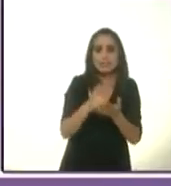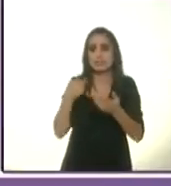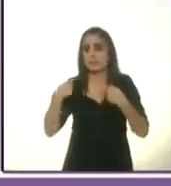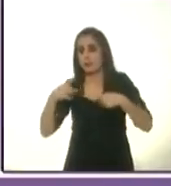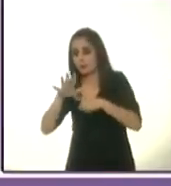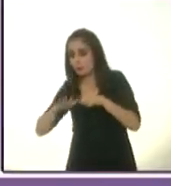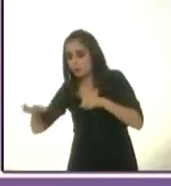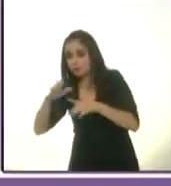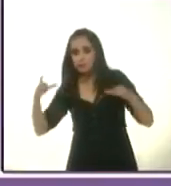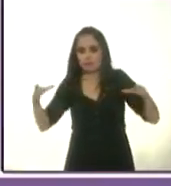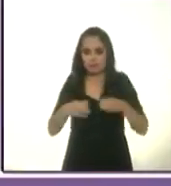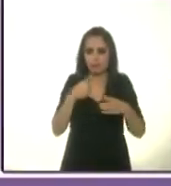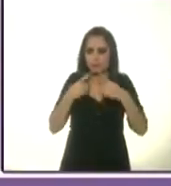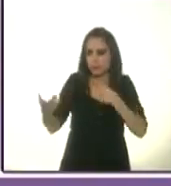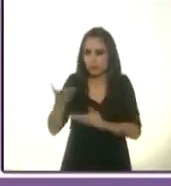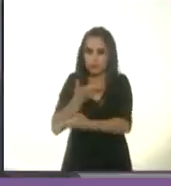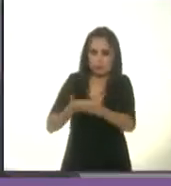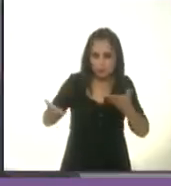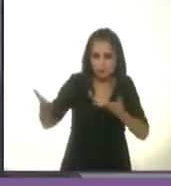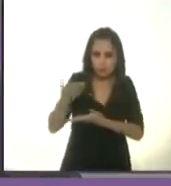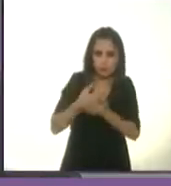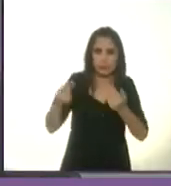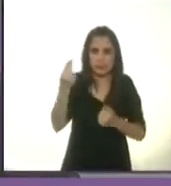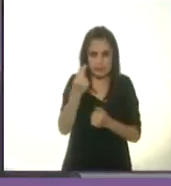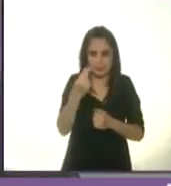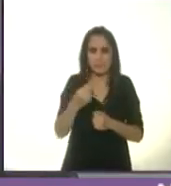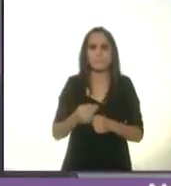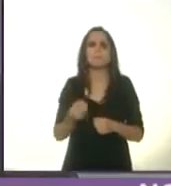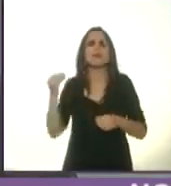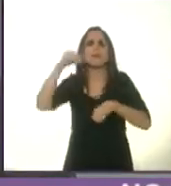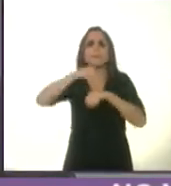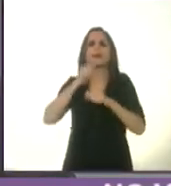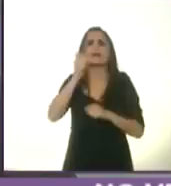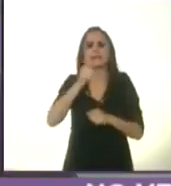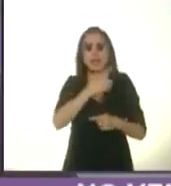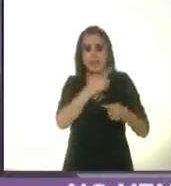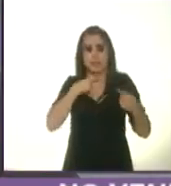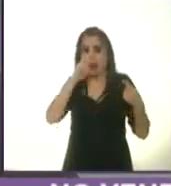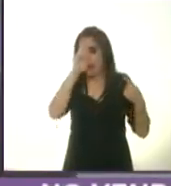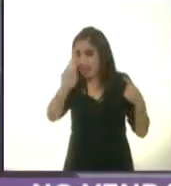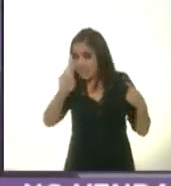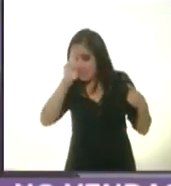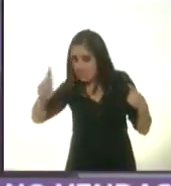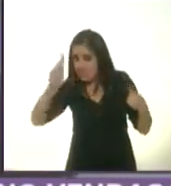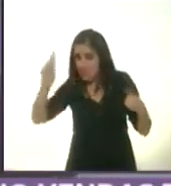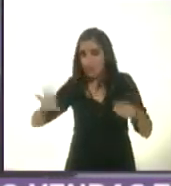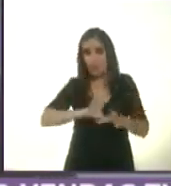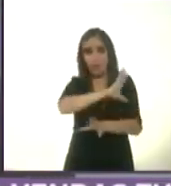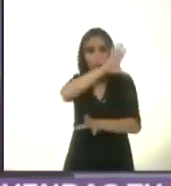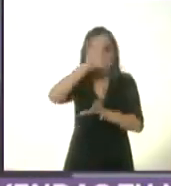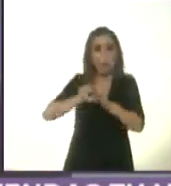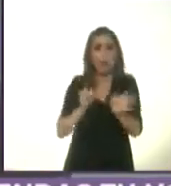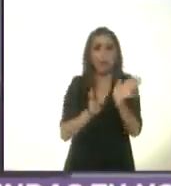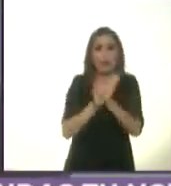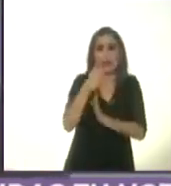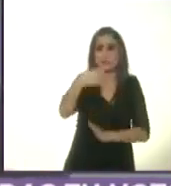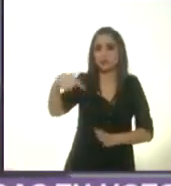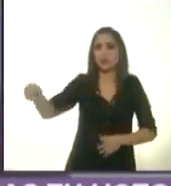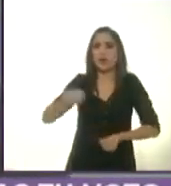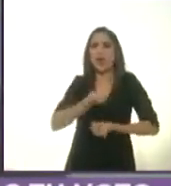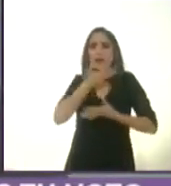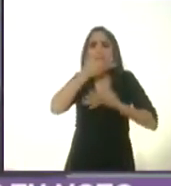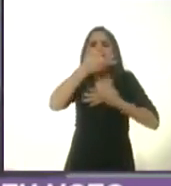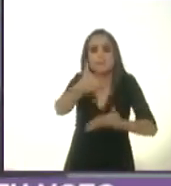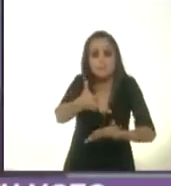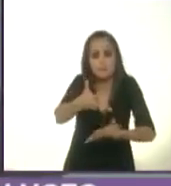de la sociedad civil donde se establezca que el respeto absoluto al derecho de expresión y manifestación